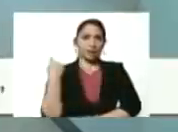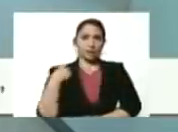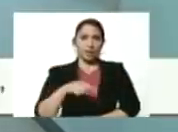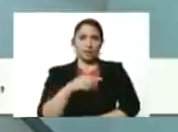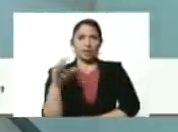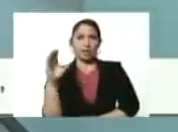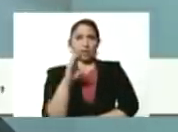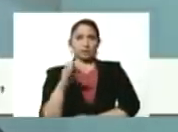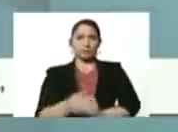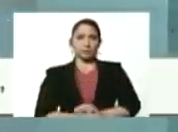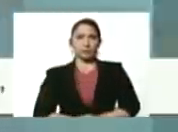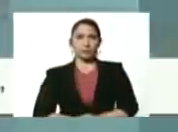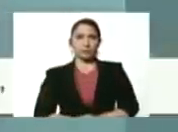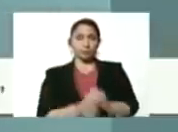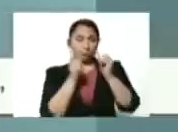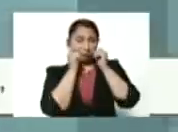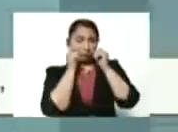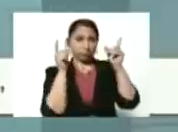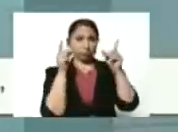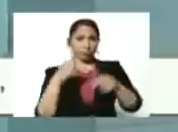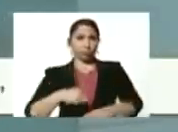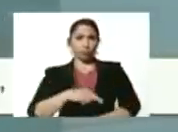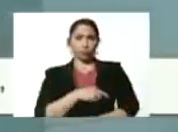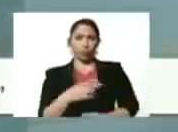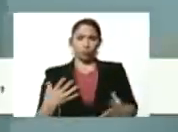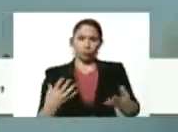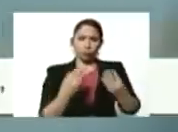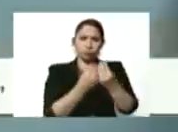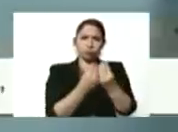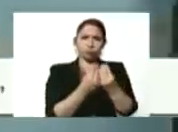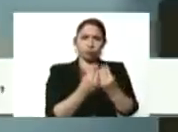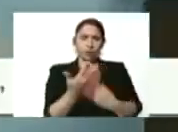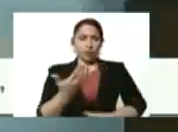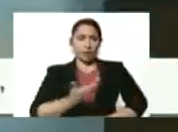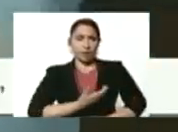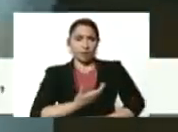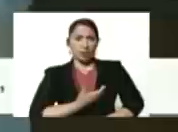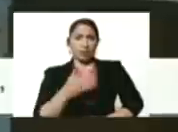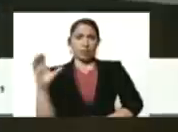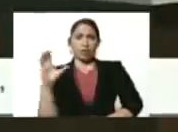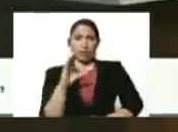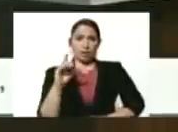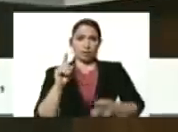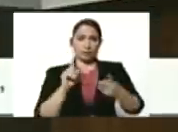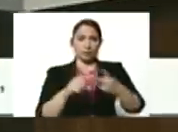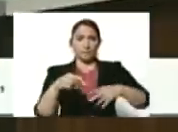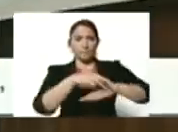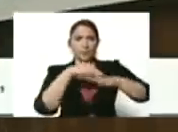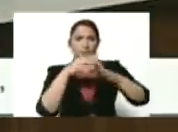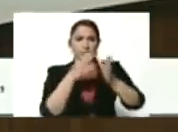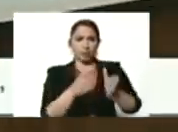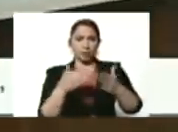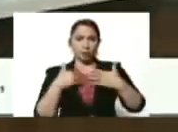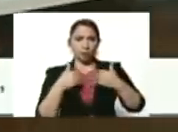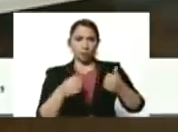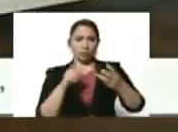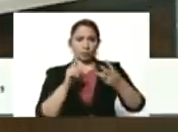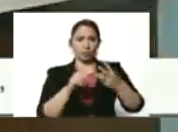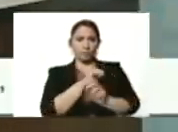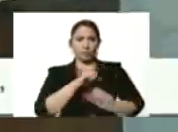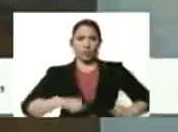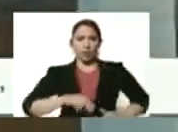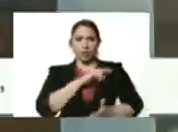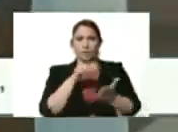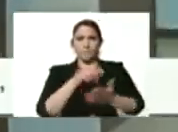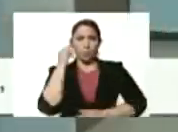Estamos en un despliegue impresionante, mire, y para esto nos hemos juntado la Alcaldía de Caracas, el Ministerio de Salud, la Fuerza Armada